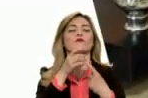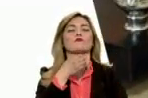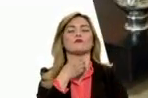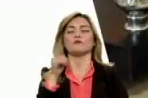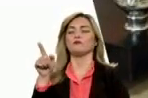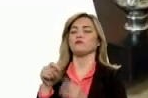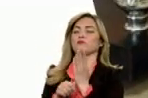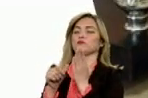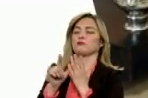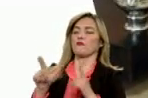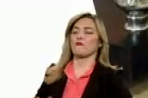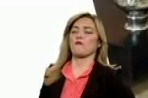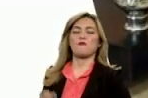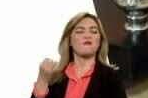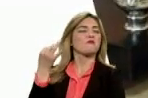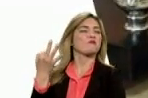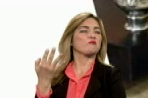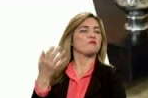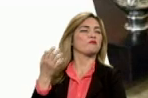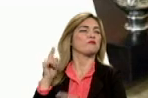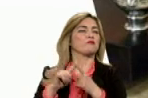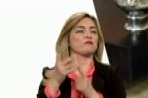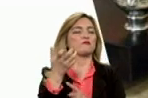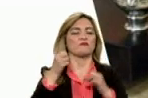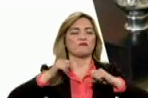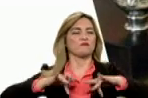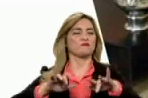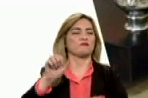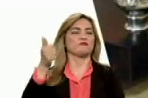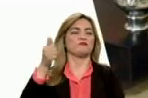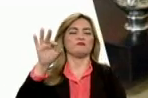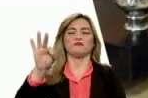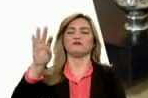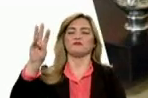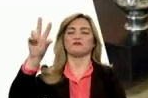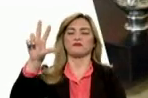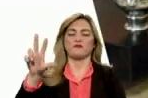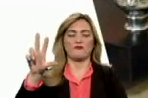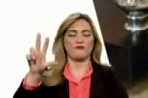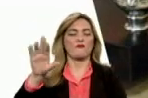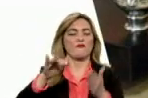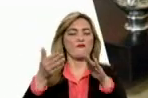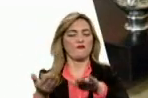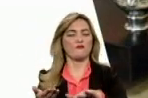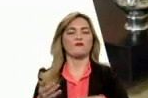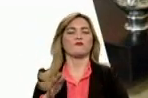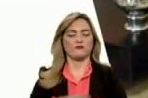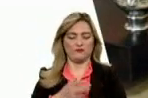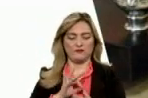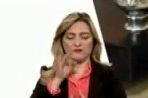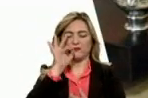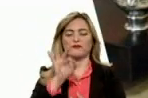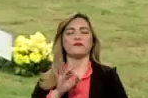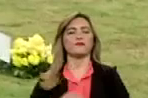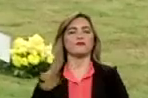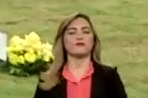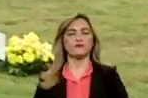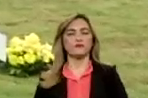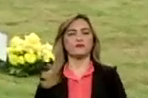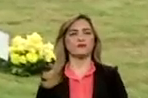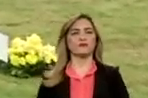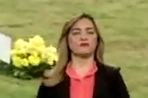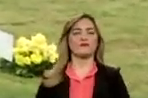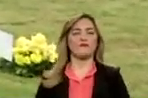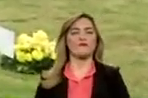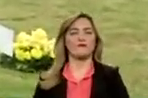el Ministerio de Salud contabiliza hasta el 15 de septiembre 10.963 fallecimientos por COVID-19, es